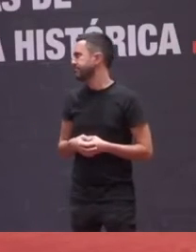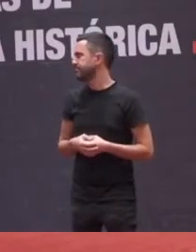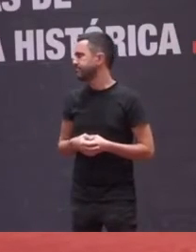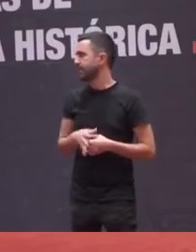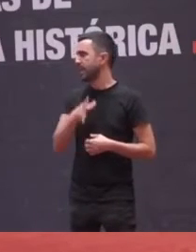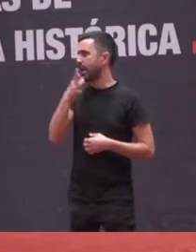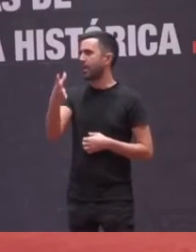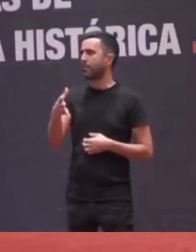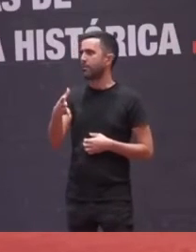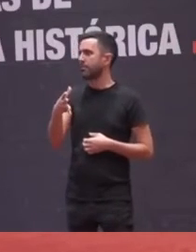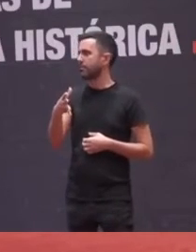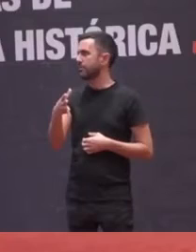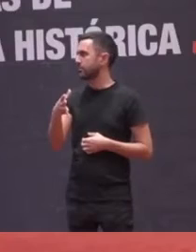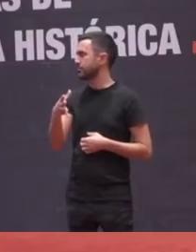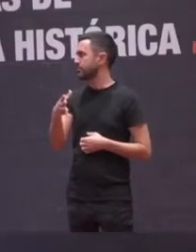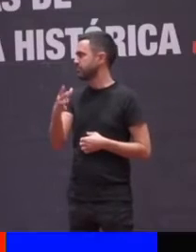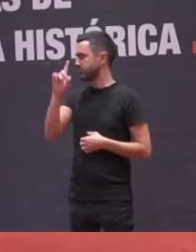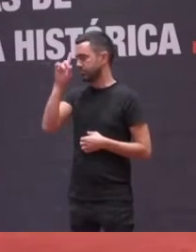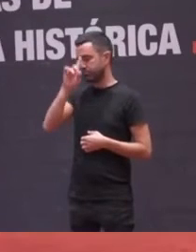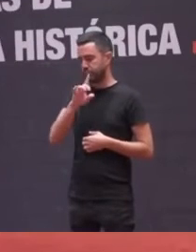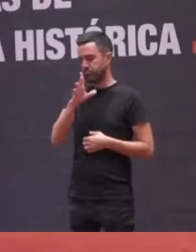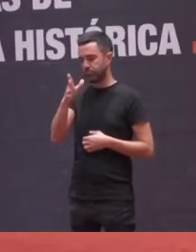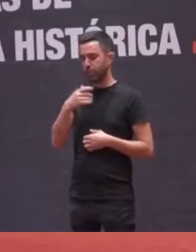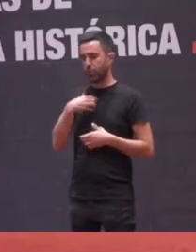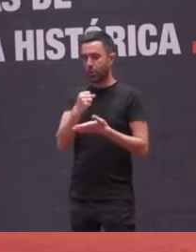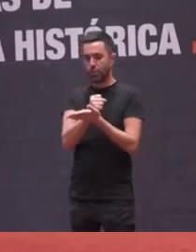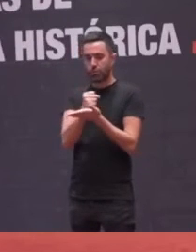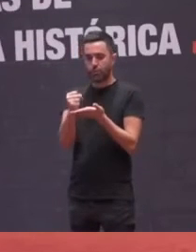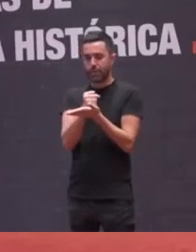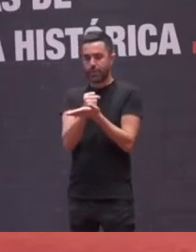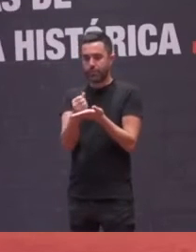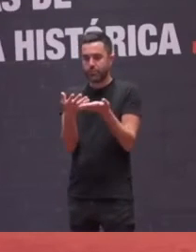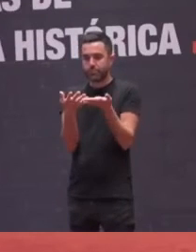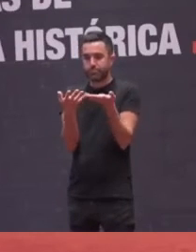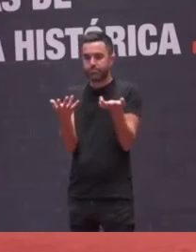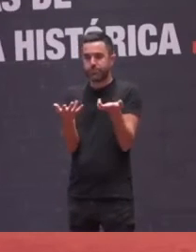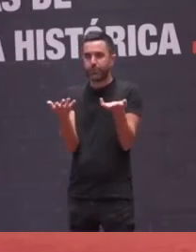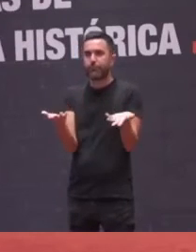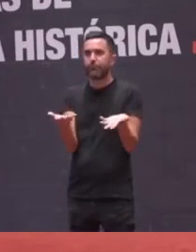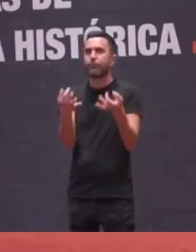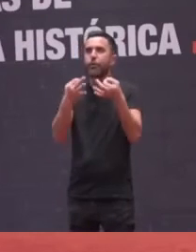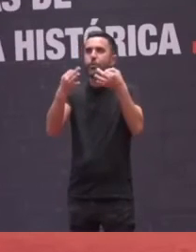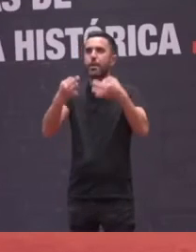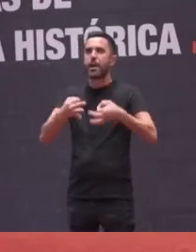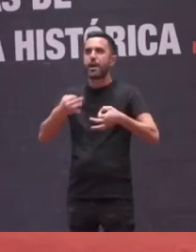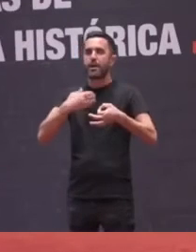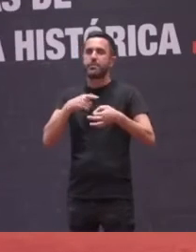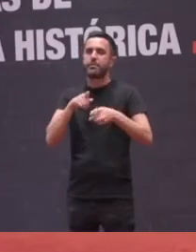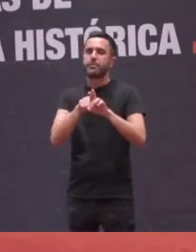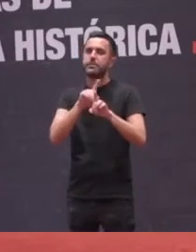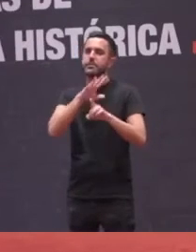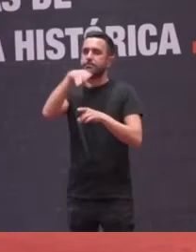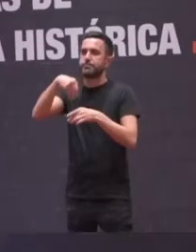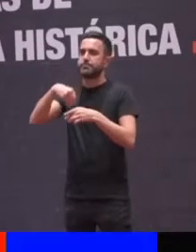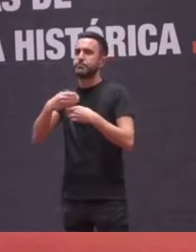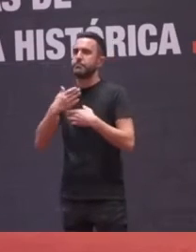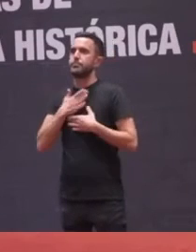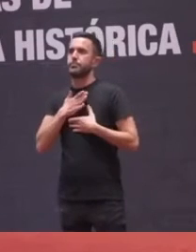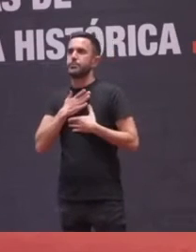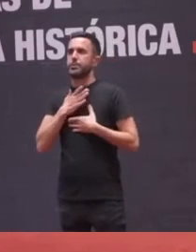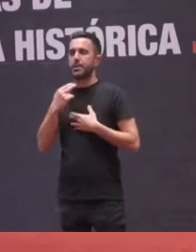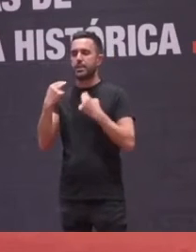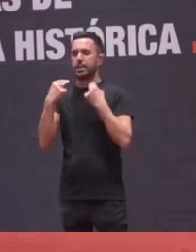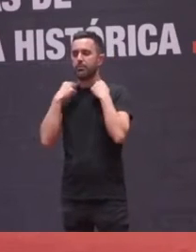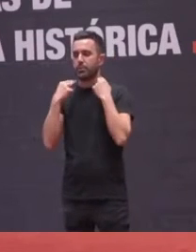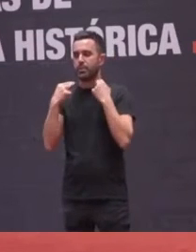non se sabe ben a data, porque non hai un documento máis alá dun documento formal que estaba en posesión da Diputación.